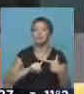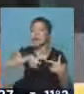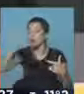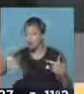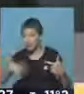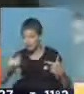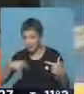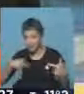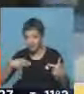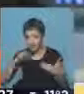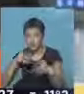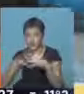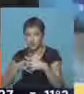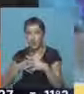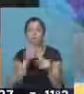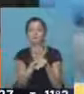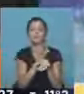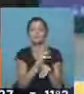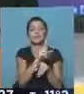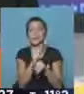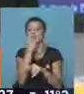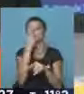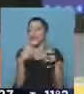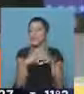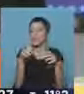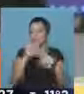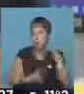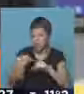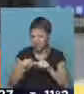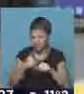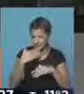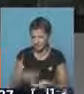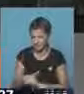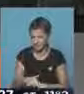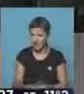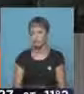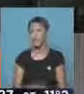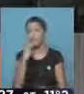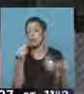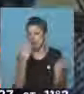es como si le hubieran robado una bomba atómica, ¿entendés? En un punto. Muchísimas gracias por estar con nosotros, Ariel.